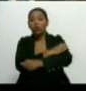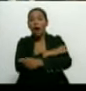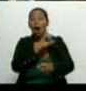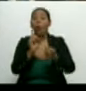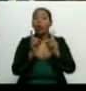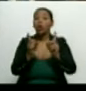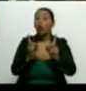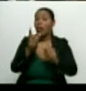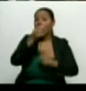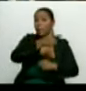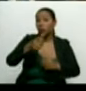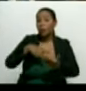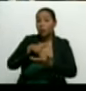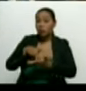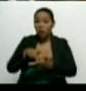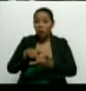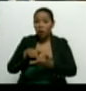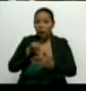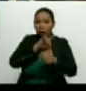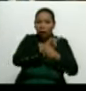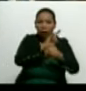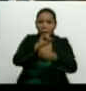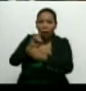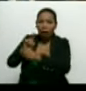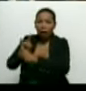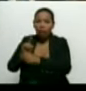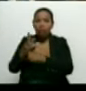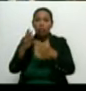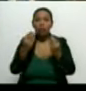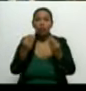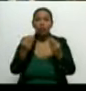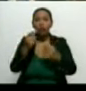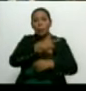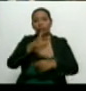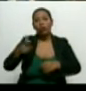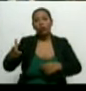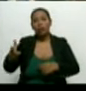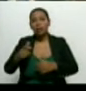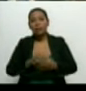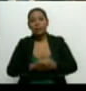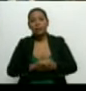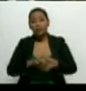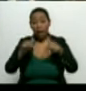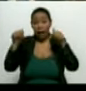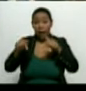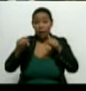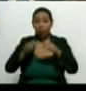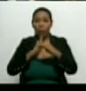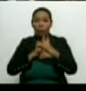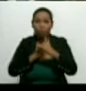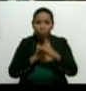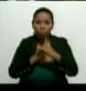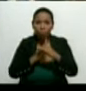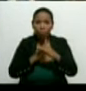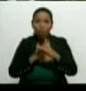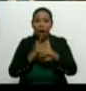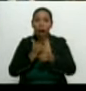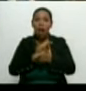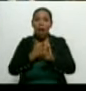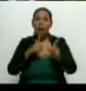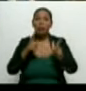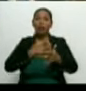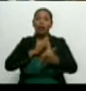sus actores ha envenenado el alma del hombre. Ciertamente, esto obstaculiza el libre transitar